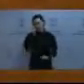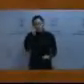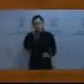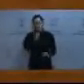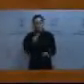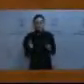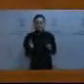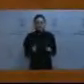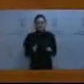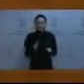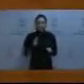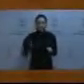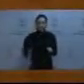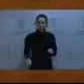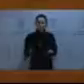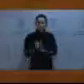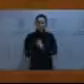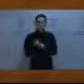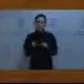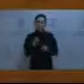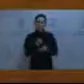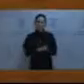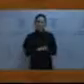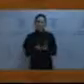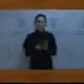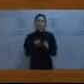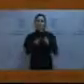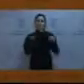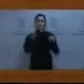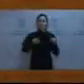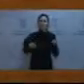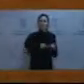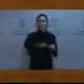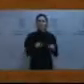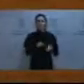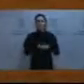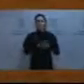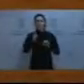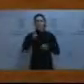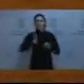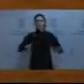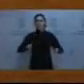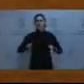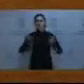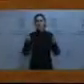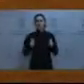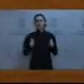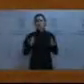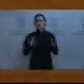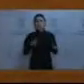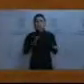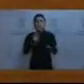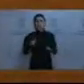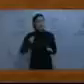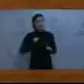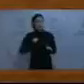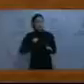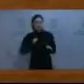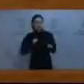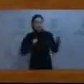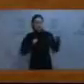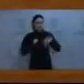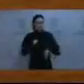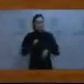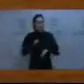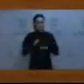riqueza y empleo, porque luego hablaremos de planes del suroccidente, luego hablaremos de fijar población, pero si estamos desaprovechando las oportunidades que ya tenemos. Y mire,